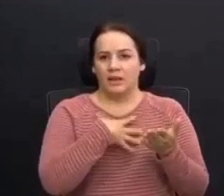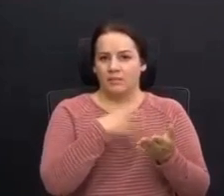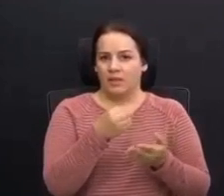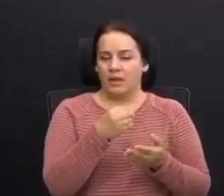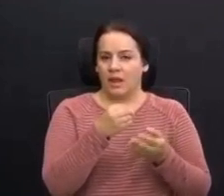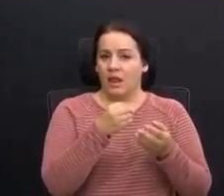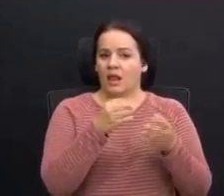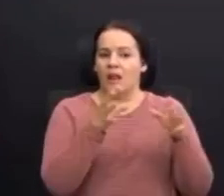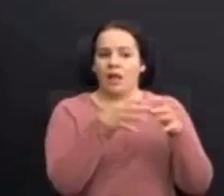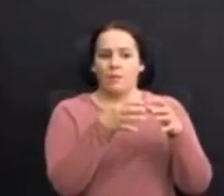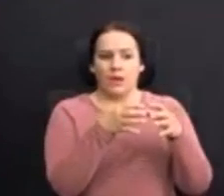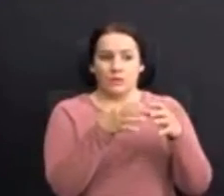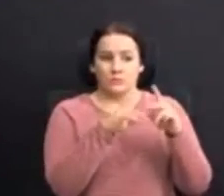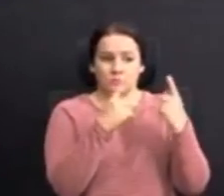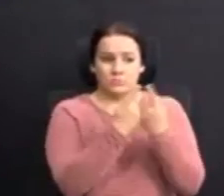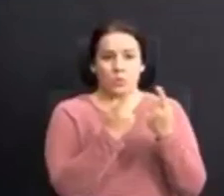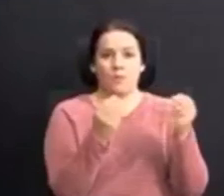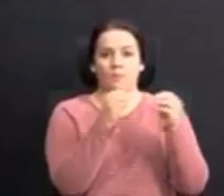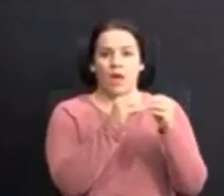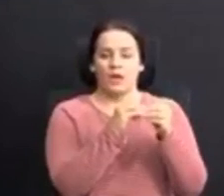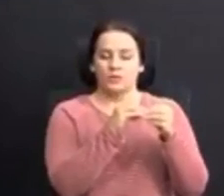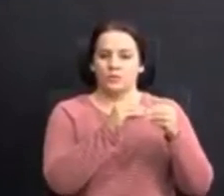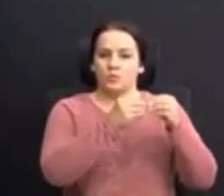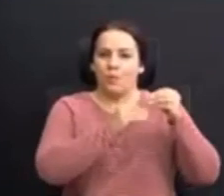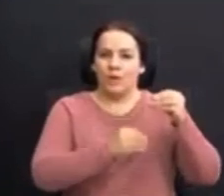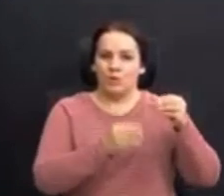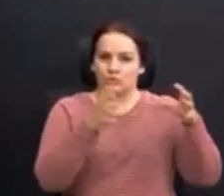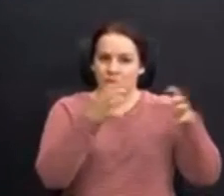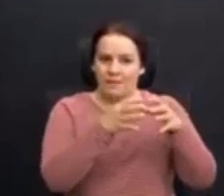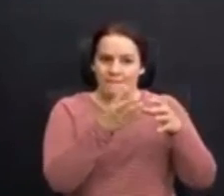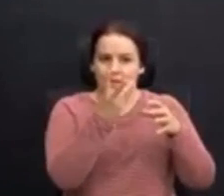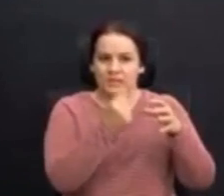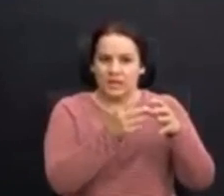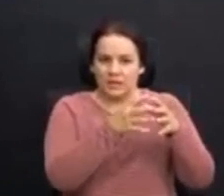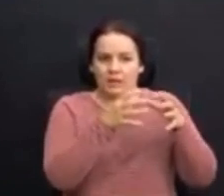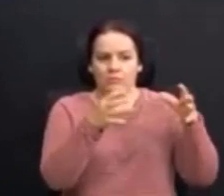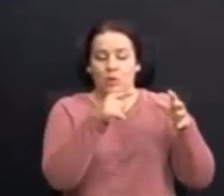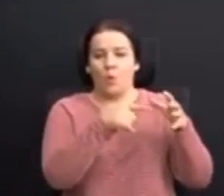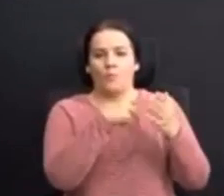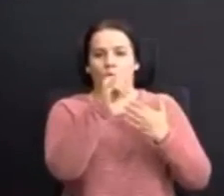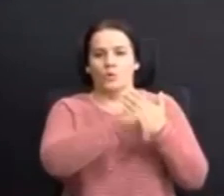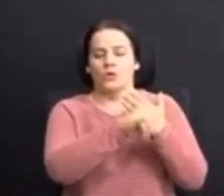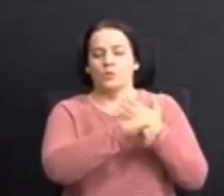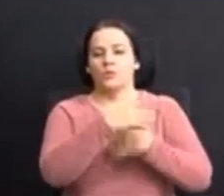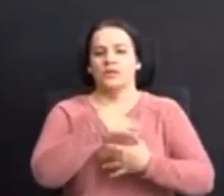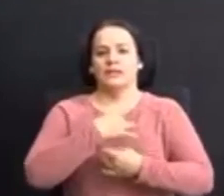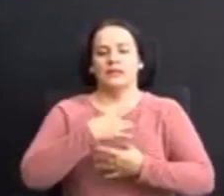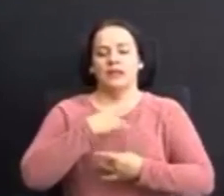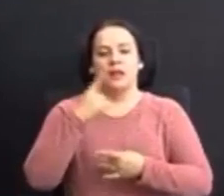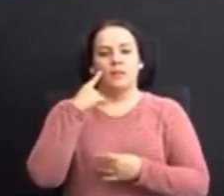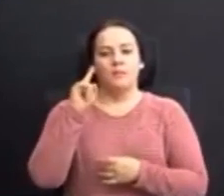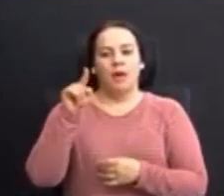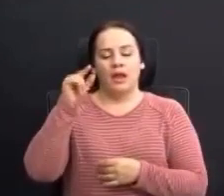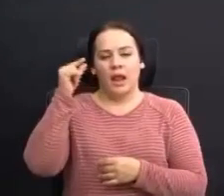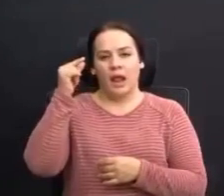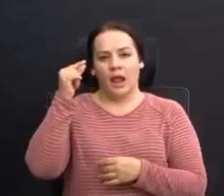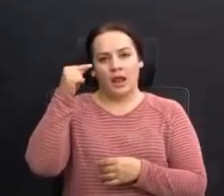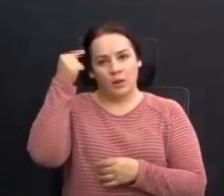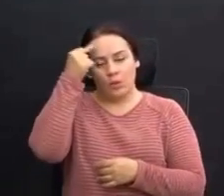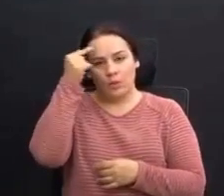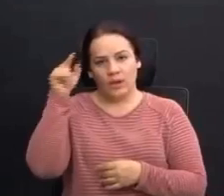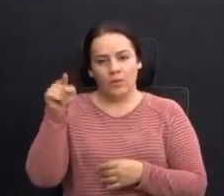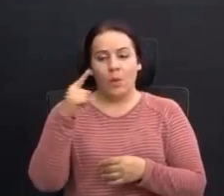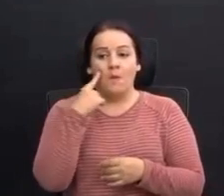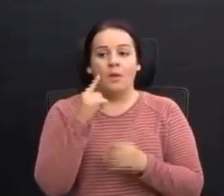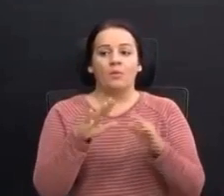numerosa, con los proyectos que son de interés para el Poder Ejecutivo? Vemos